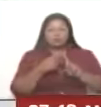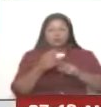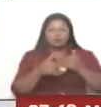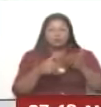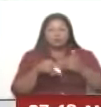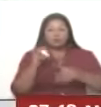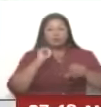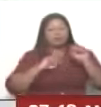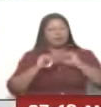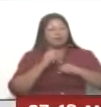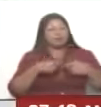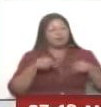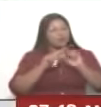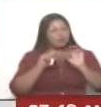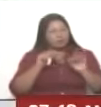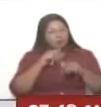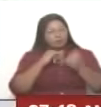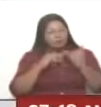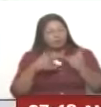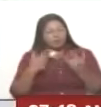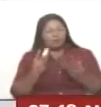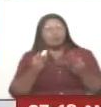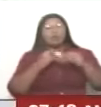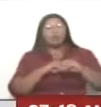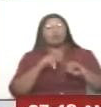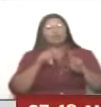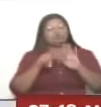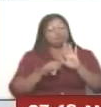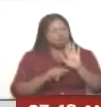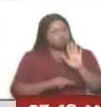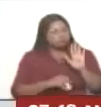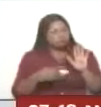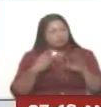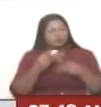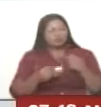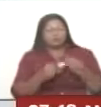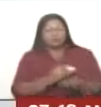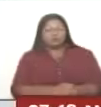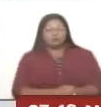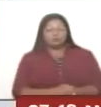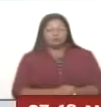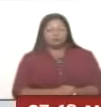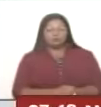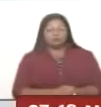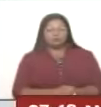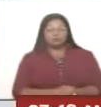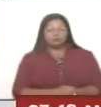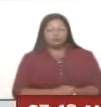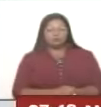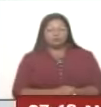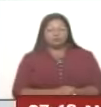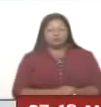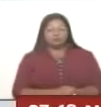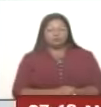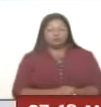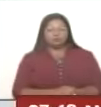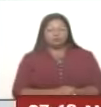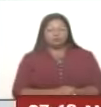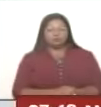a defender para que al final se concrete en esos términos. Son factores internacionales, pero también